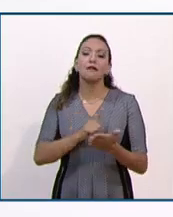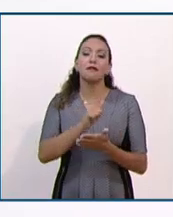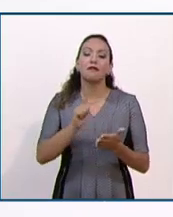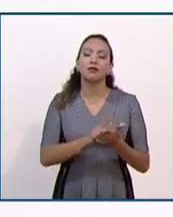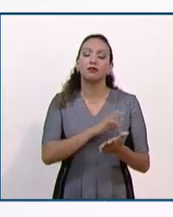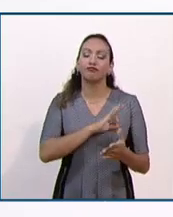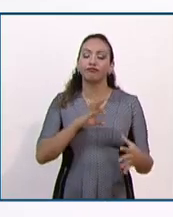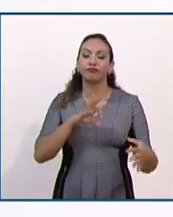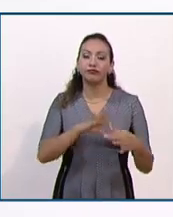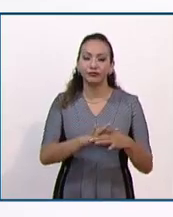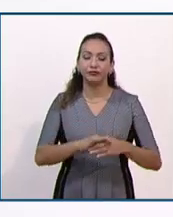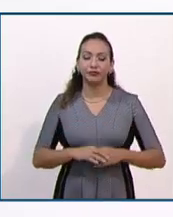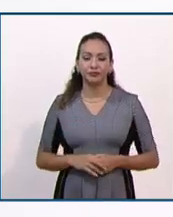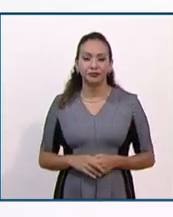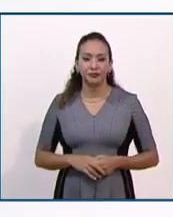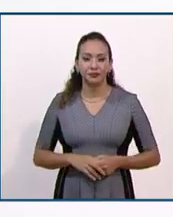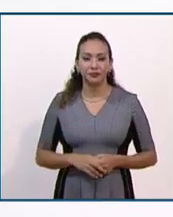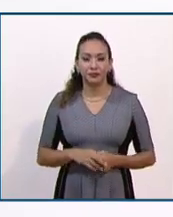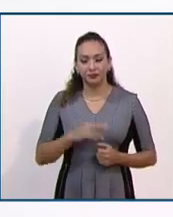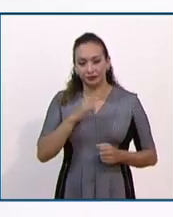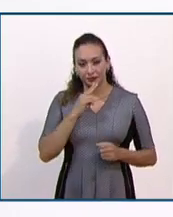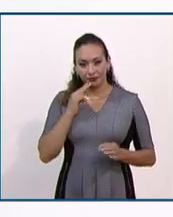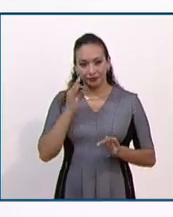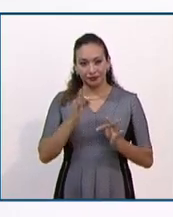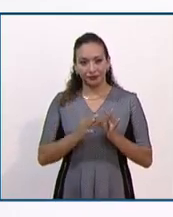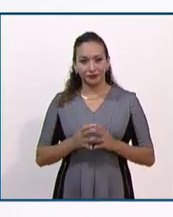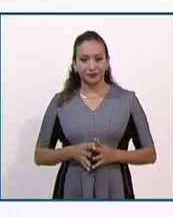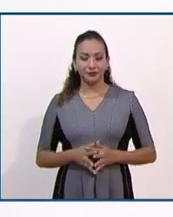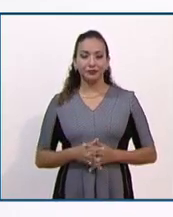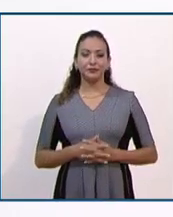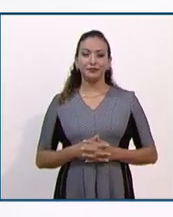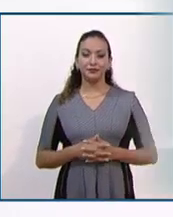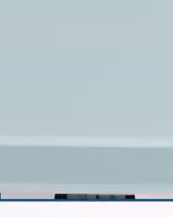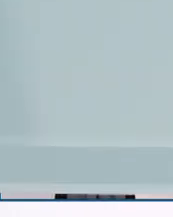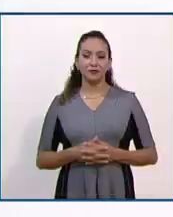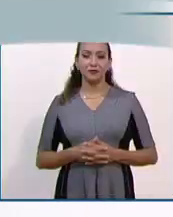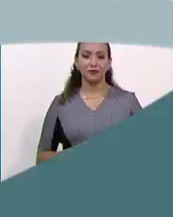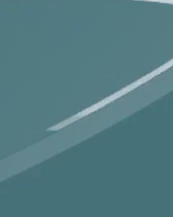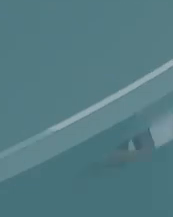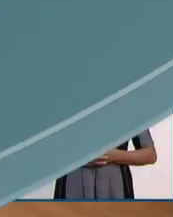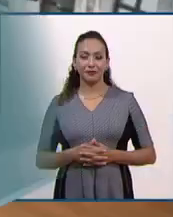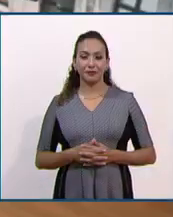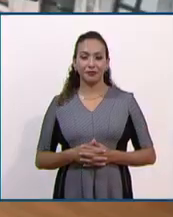Para el canal del Poder Judicial de la Federación, Óscar González.